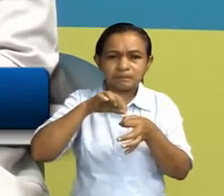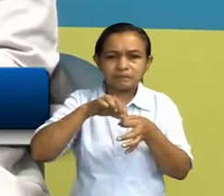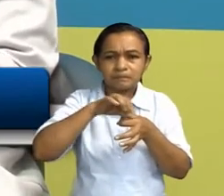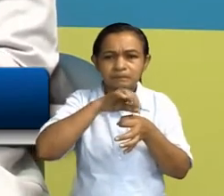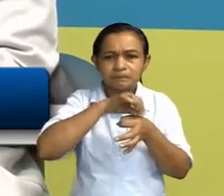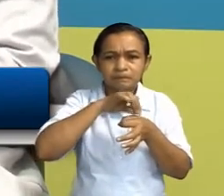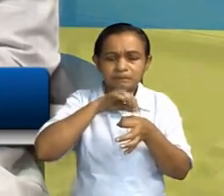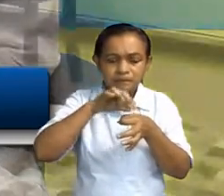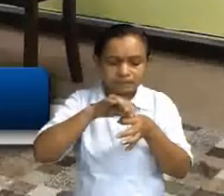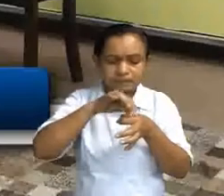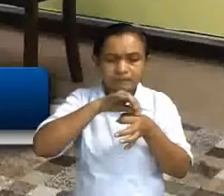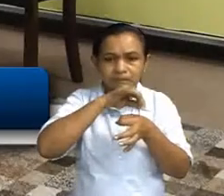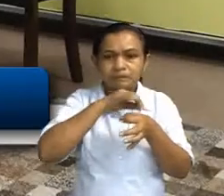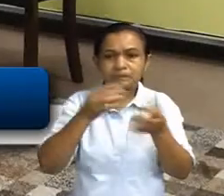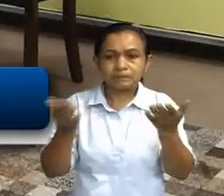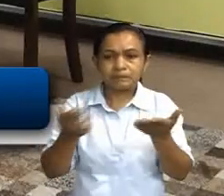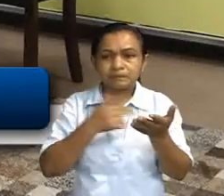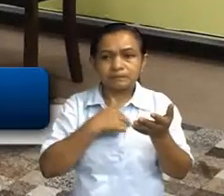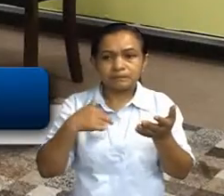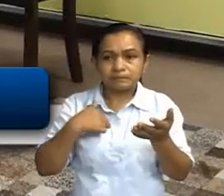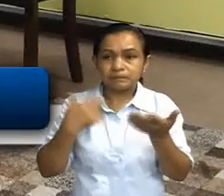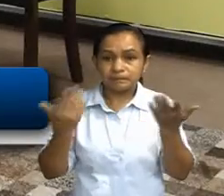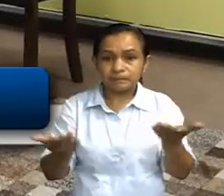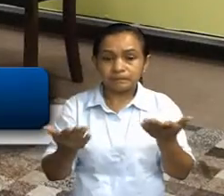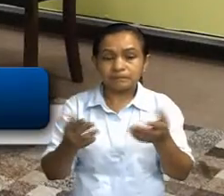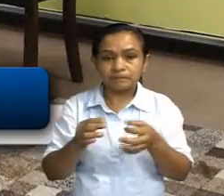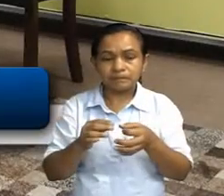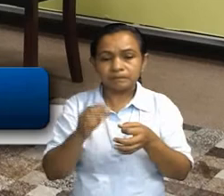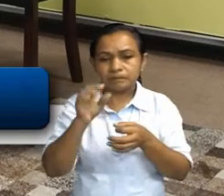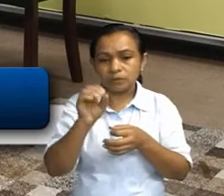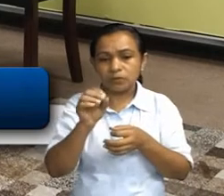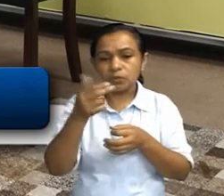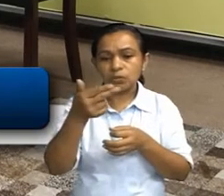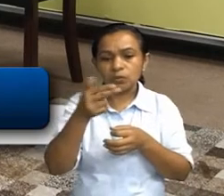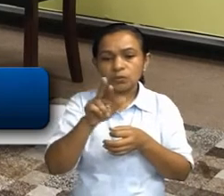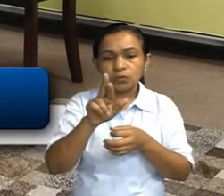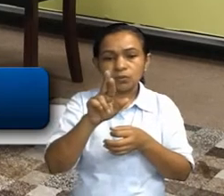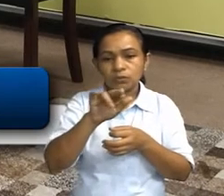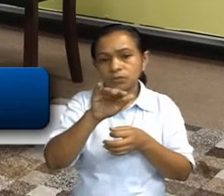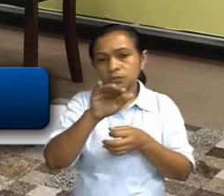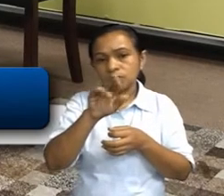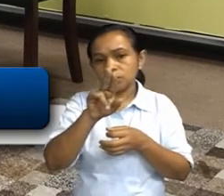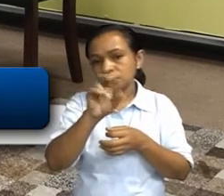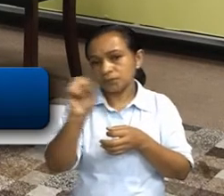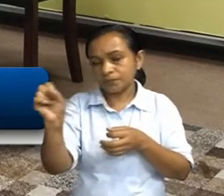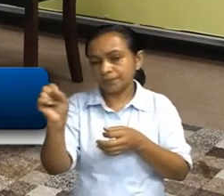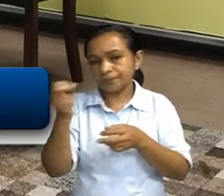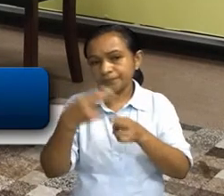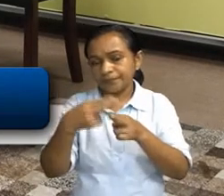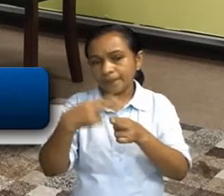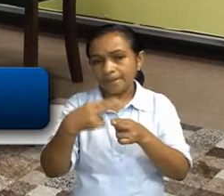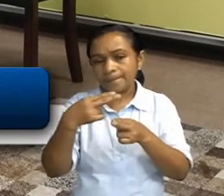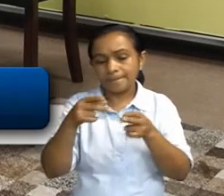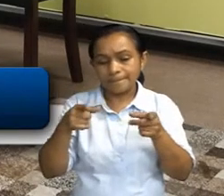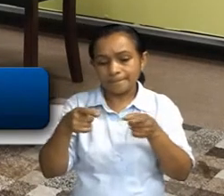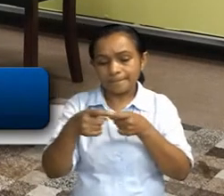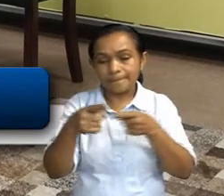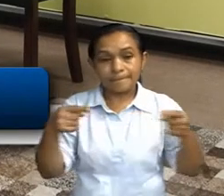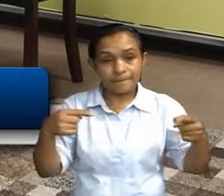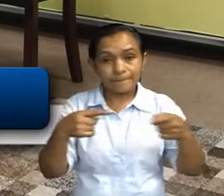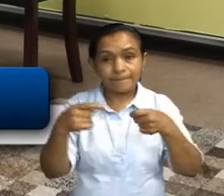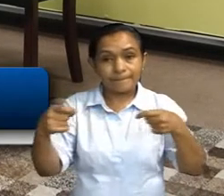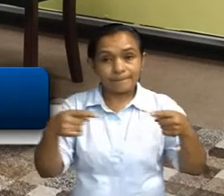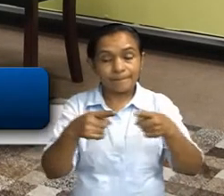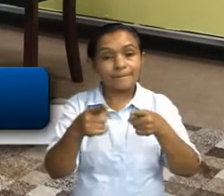famosos. Sí, correcto. Es Oxiurus, ¿no? Ese es su nombre científico de estos parásitos, y también